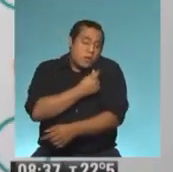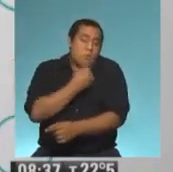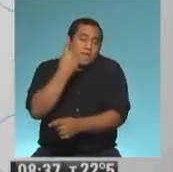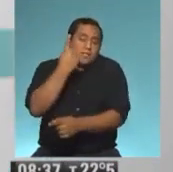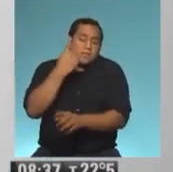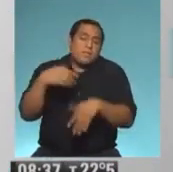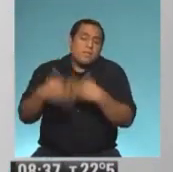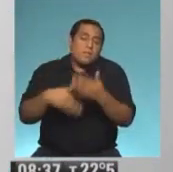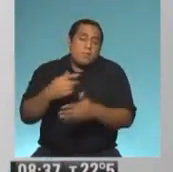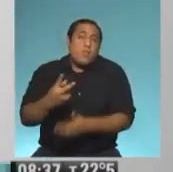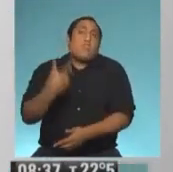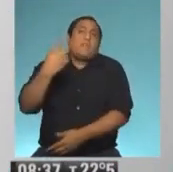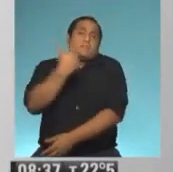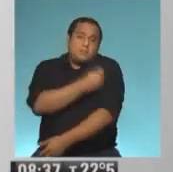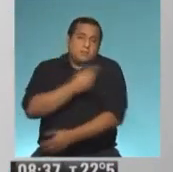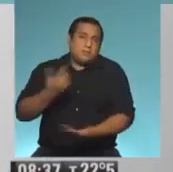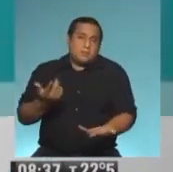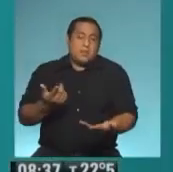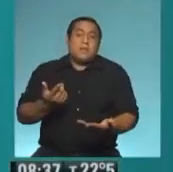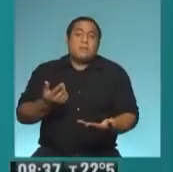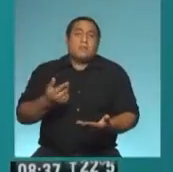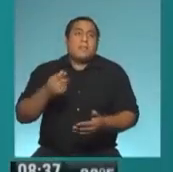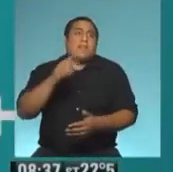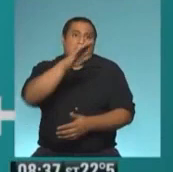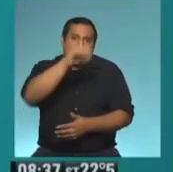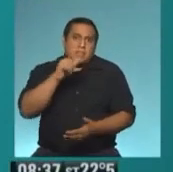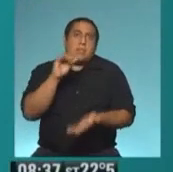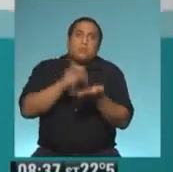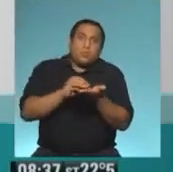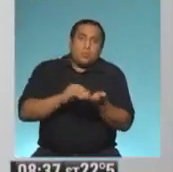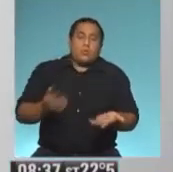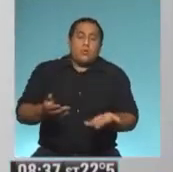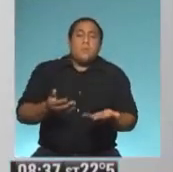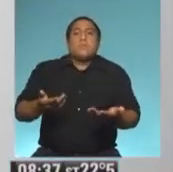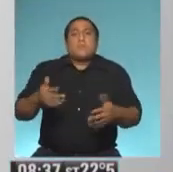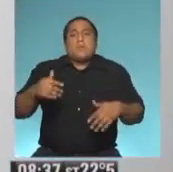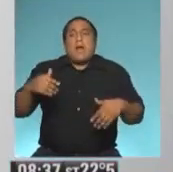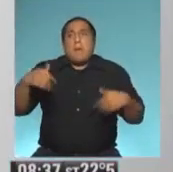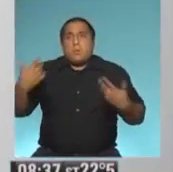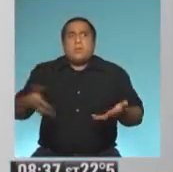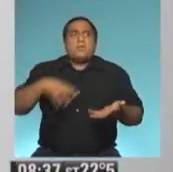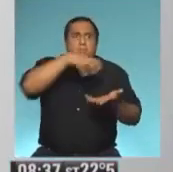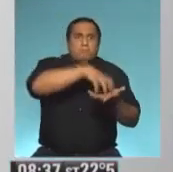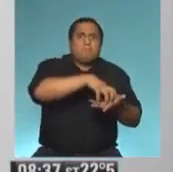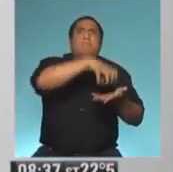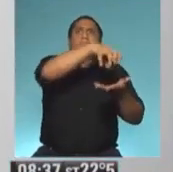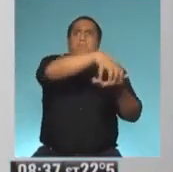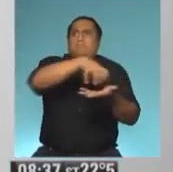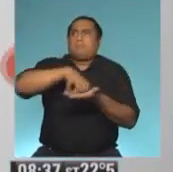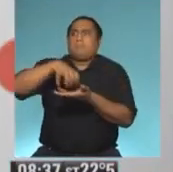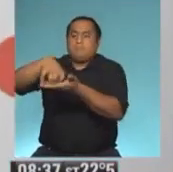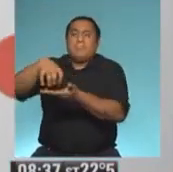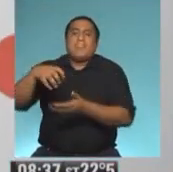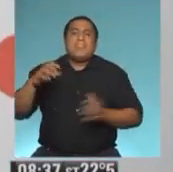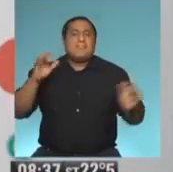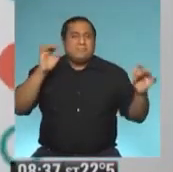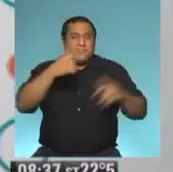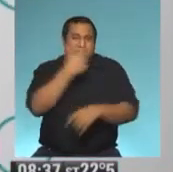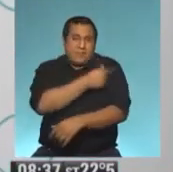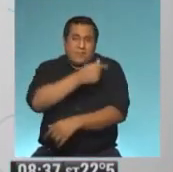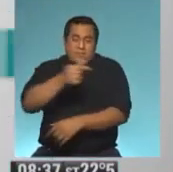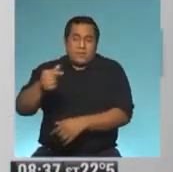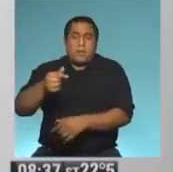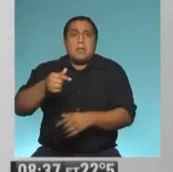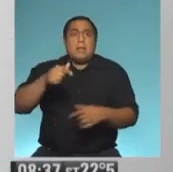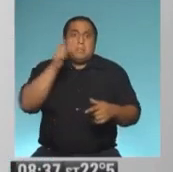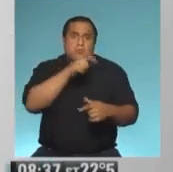Muchas veces los vamos a tener que citar, vamos a tener que aprovechar mucho estos vacunatorios, y lo que se va a trasladar muchas veces es gente, o sea